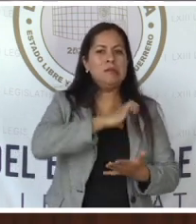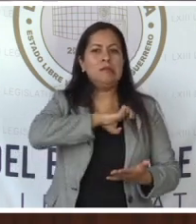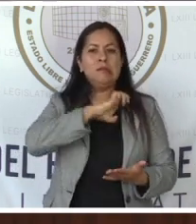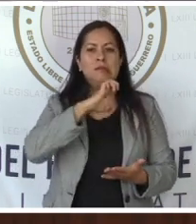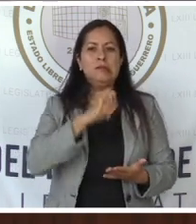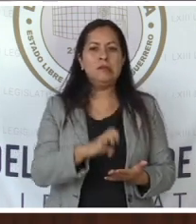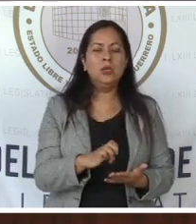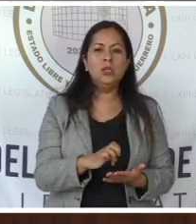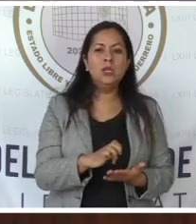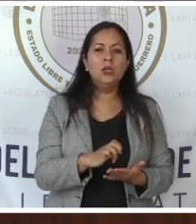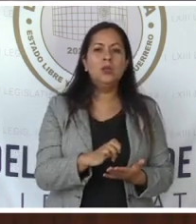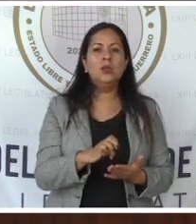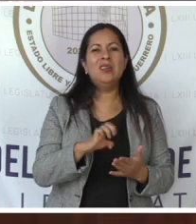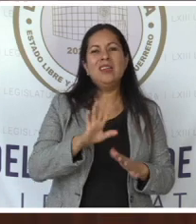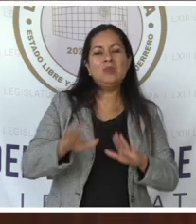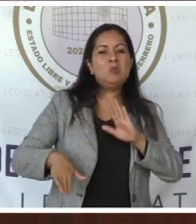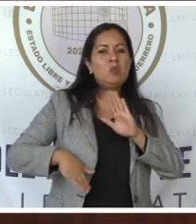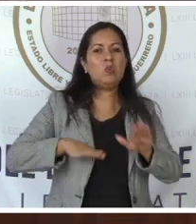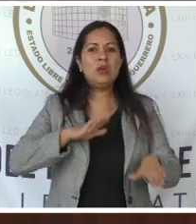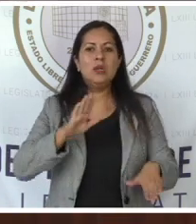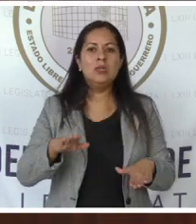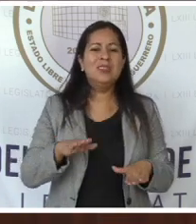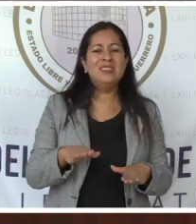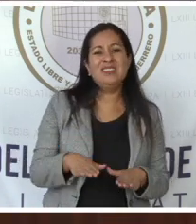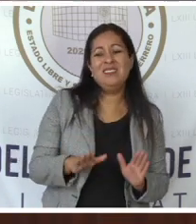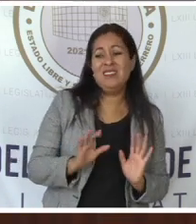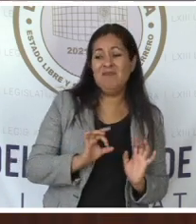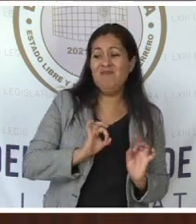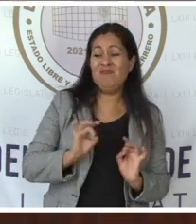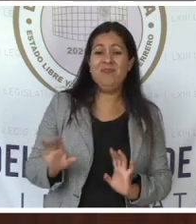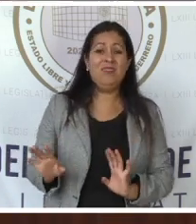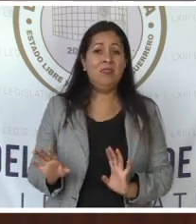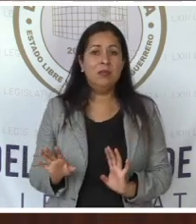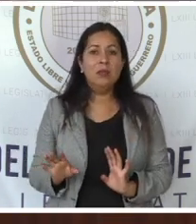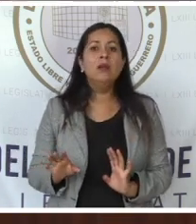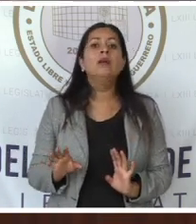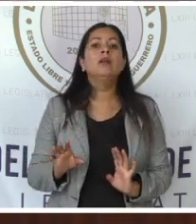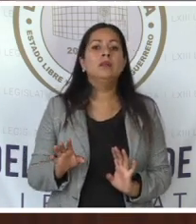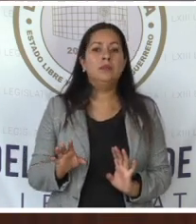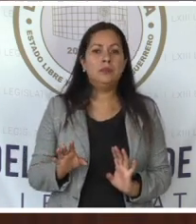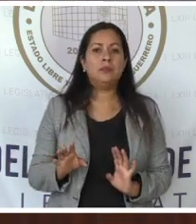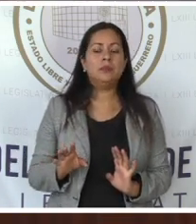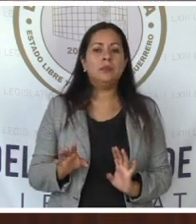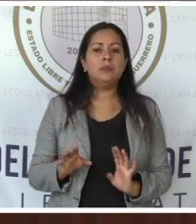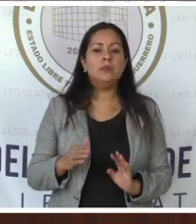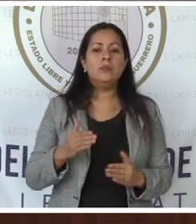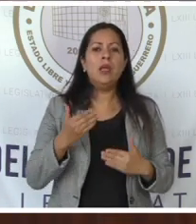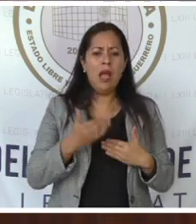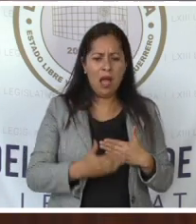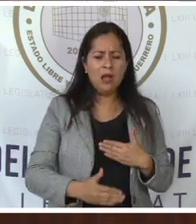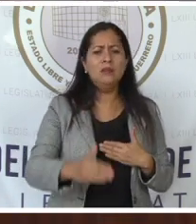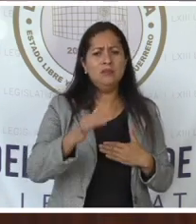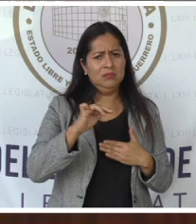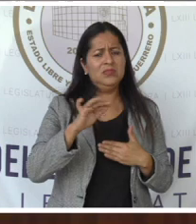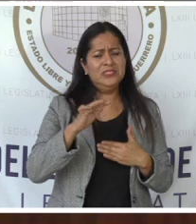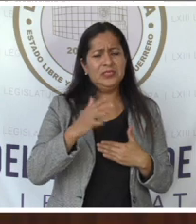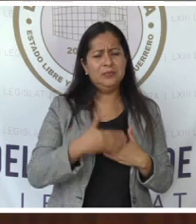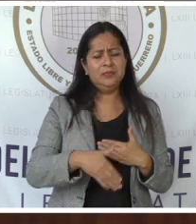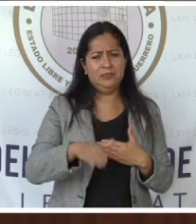racial, la xenofobia y la intolerancia. Sin duda, hay adelanto contra el